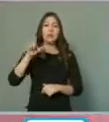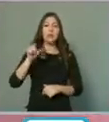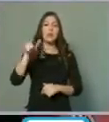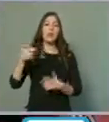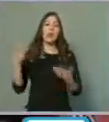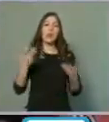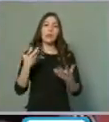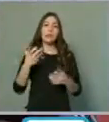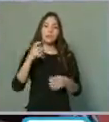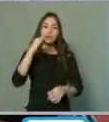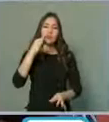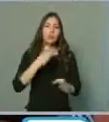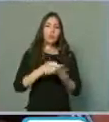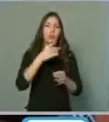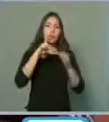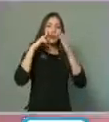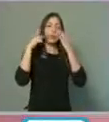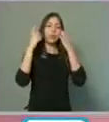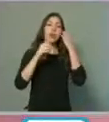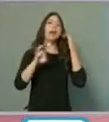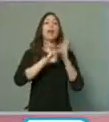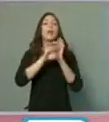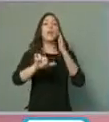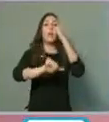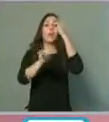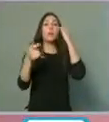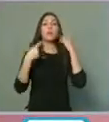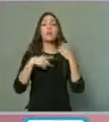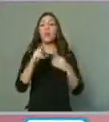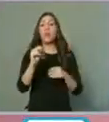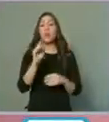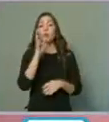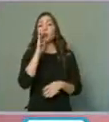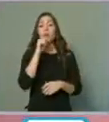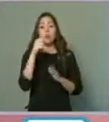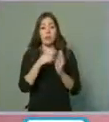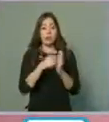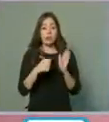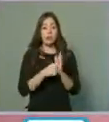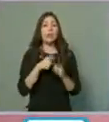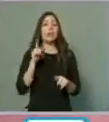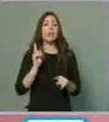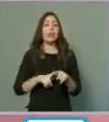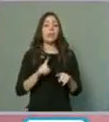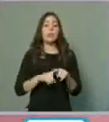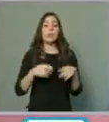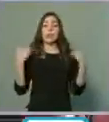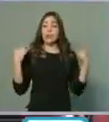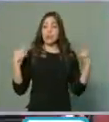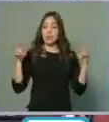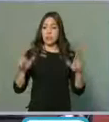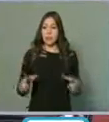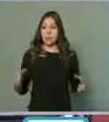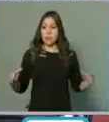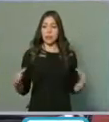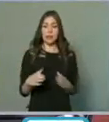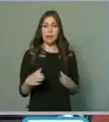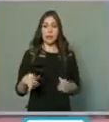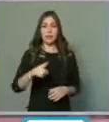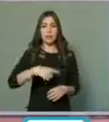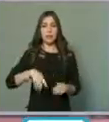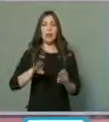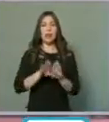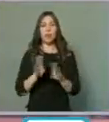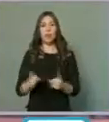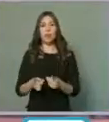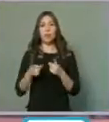se toman ese tiempo o esa molestia, bueno, el albacea, que tiene que existir como ese representante de la sucesión, se va a